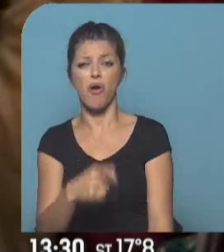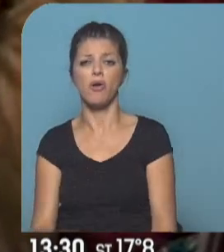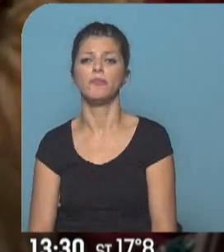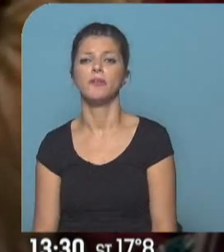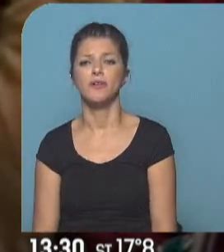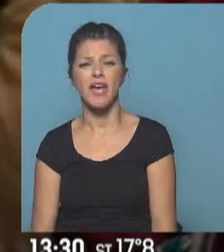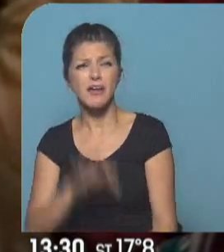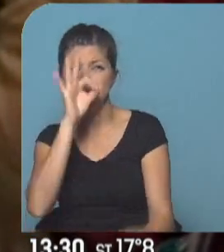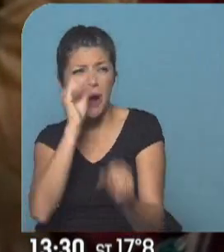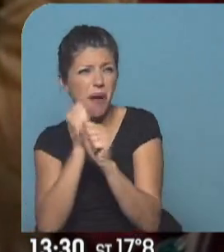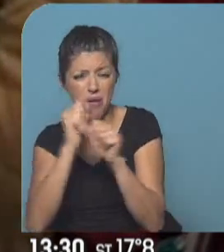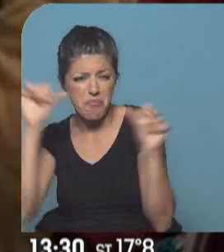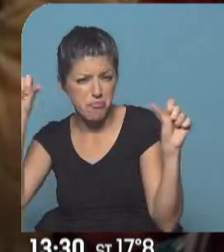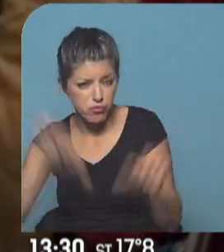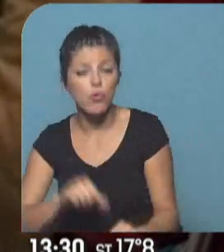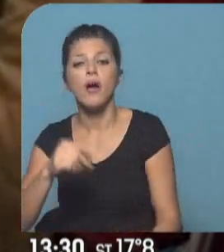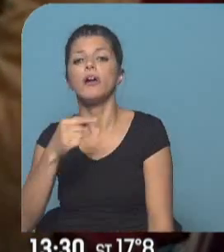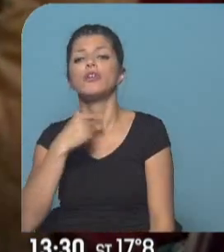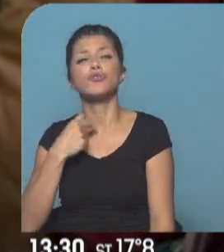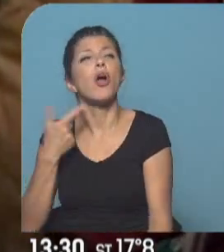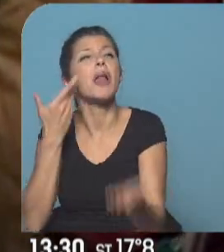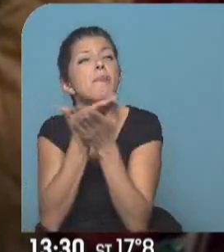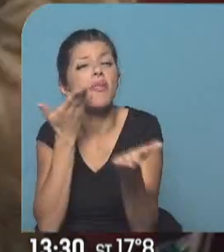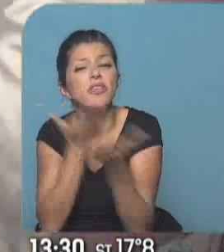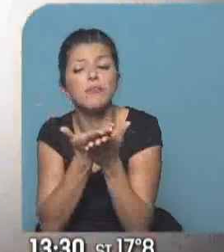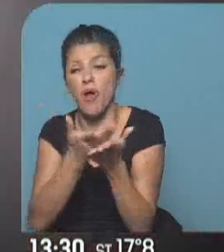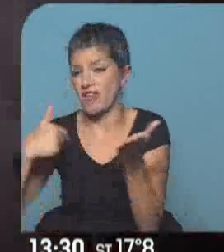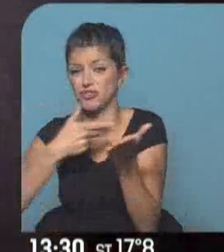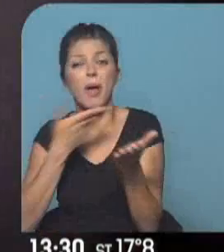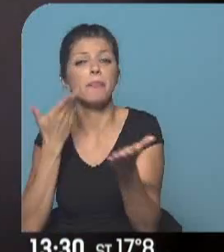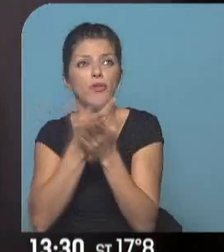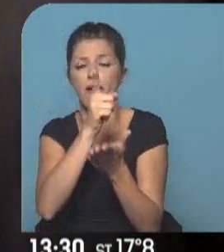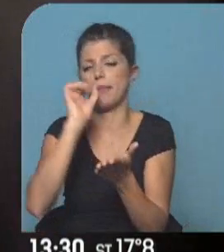no está haciendo su trabajo, lo que le hemos encomendado los ciudadanos peruanos.